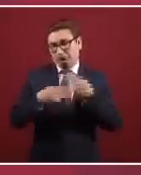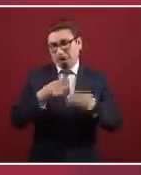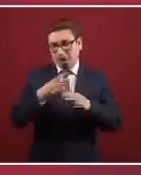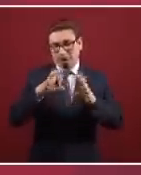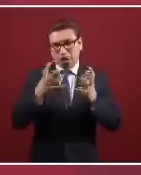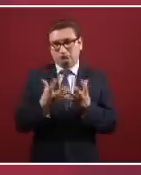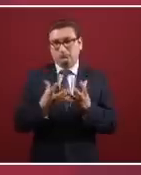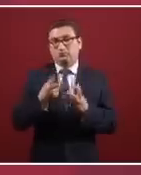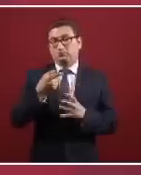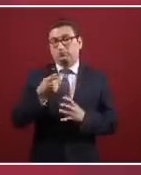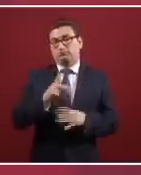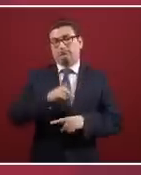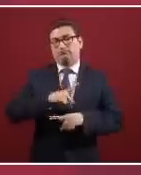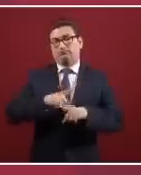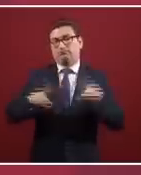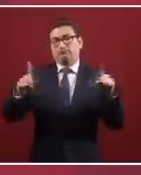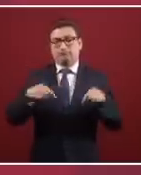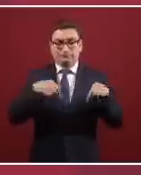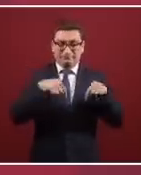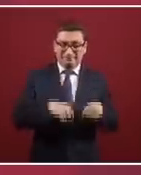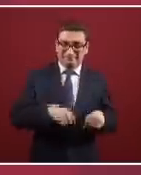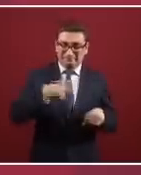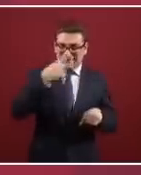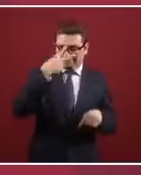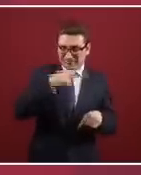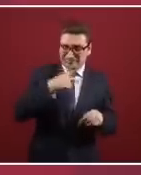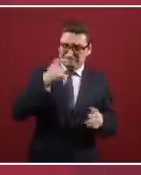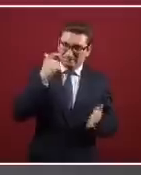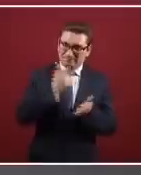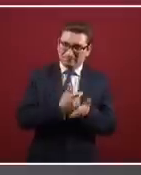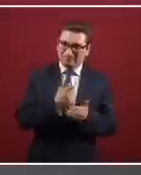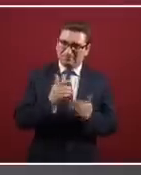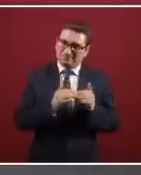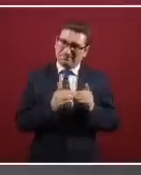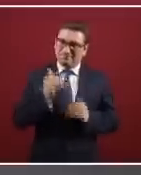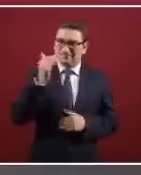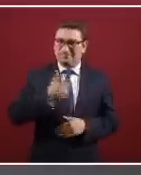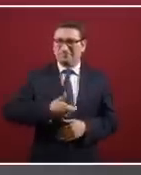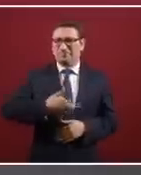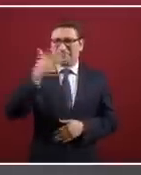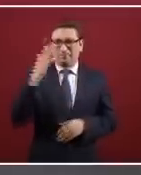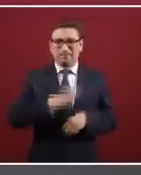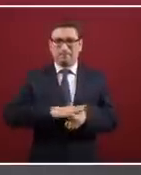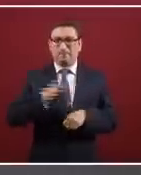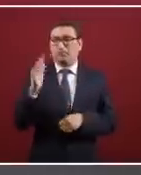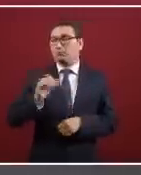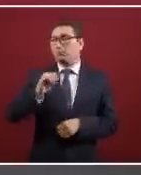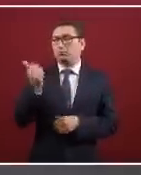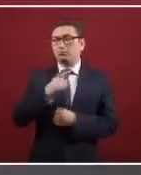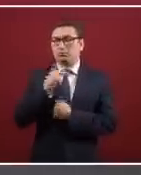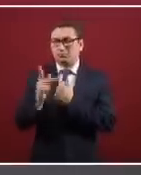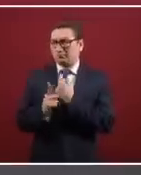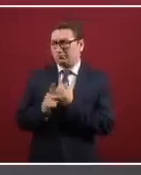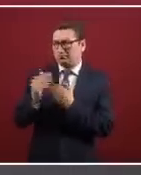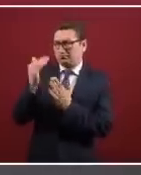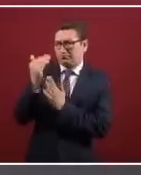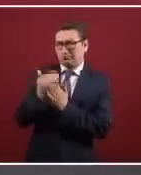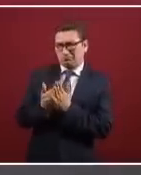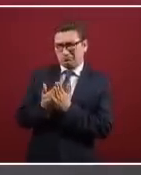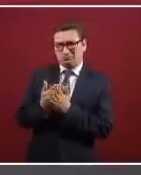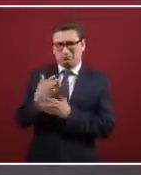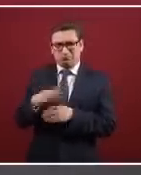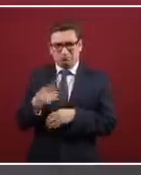el que en México tengamos que pagar más que en otros países por